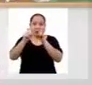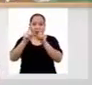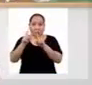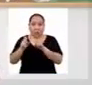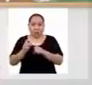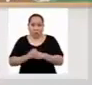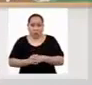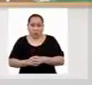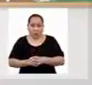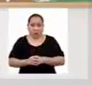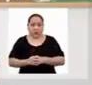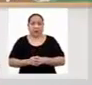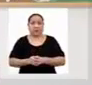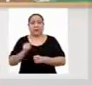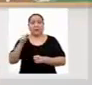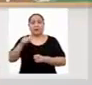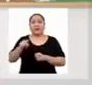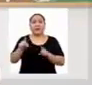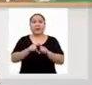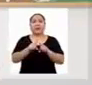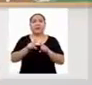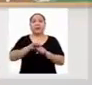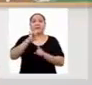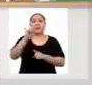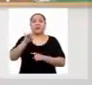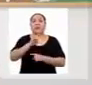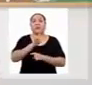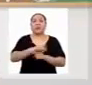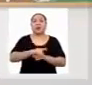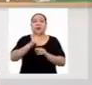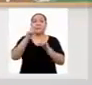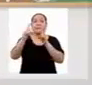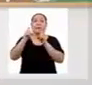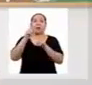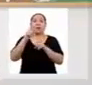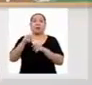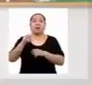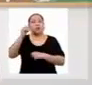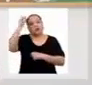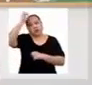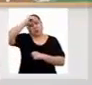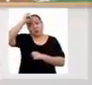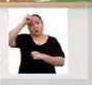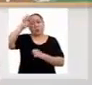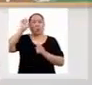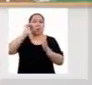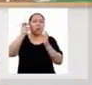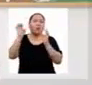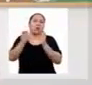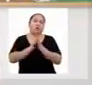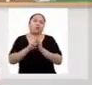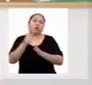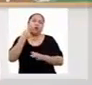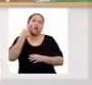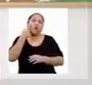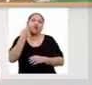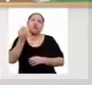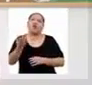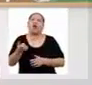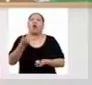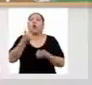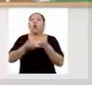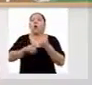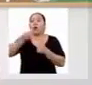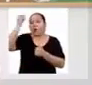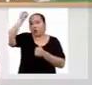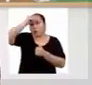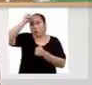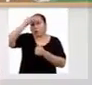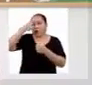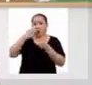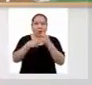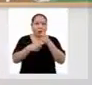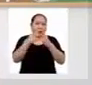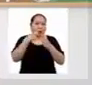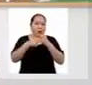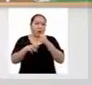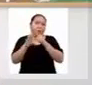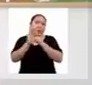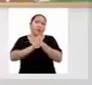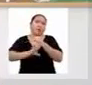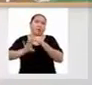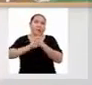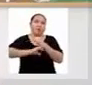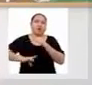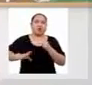También nos dice que se utilizan en encuestas de opinión, por ejemplo, para conocer la percepción de las personas sobre problemas de